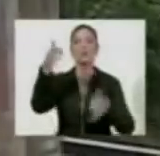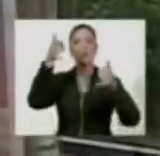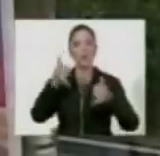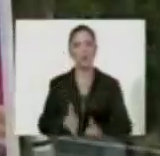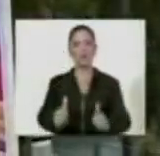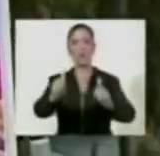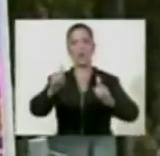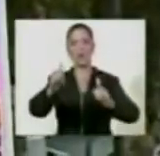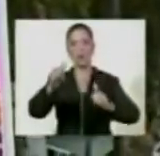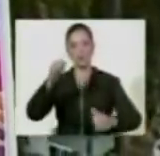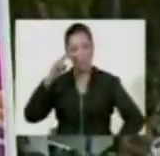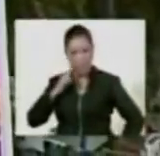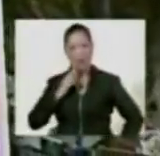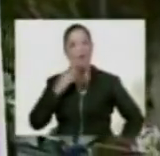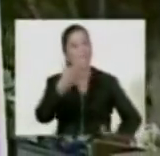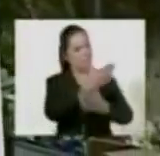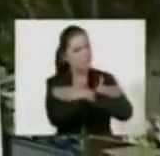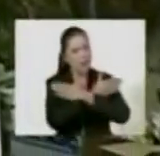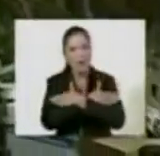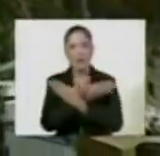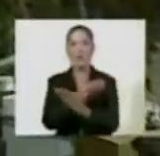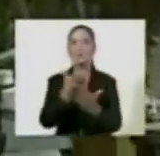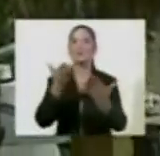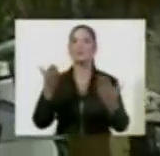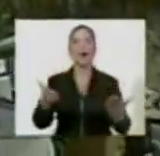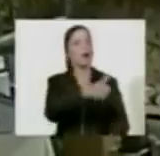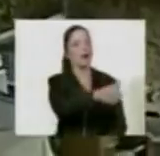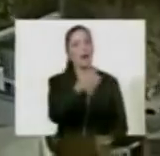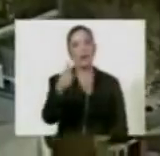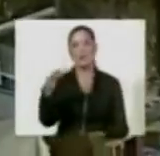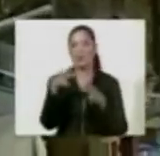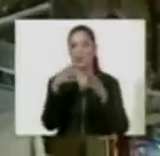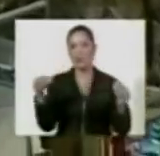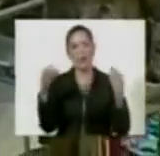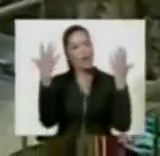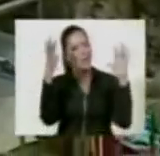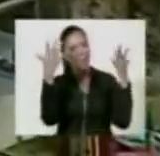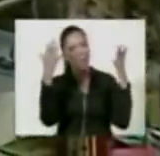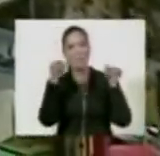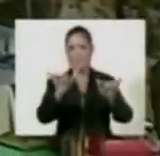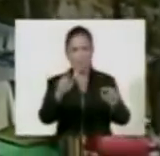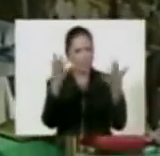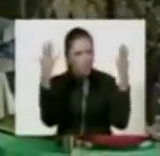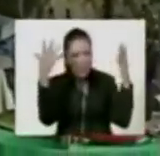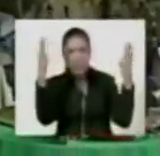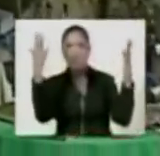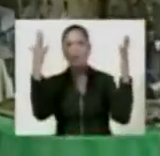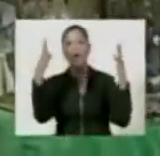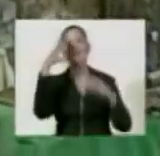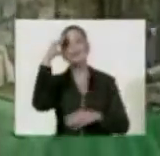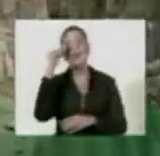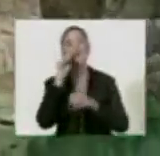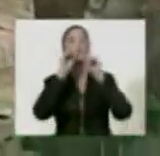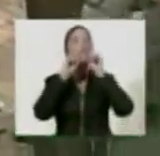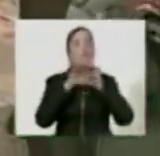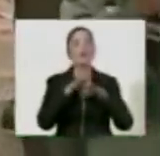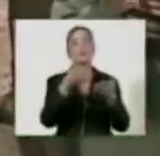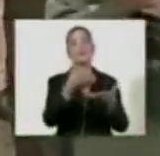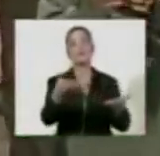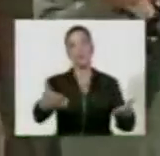Libertador de Simón Bolívar. Felicitaciones a todos y a cada uno. Un aplauso a ustedes mismos y que Dios bendiga a